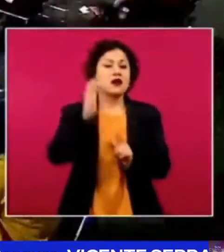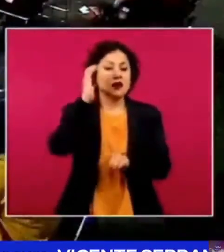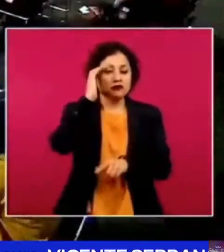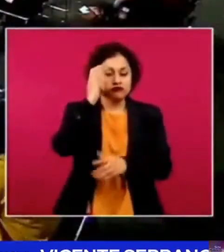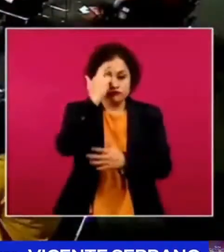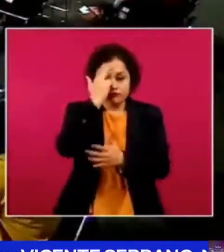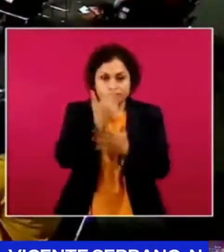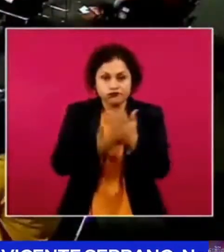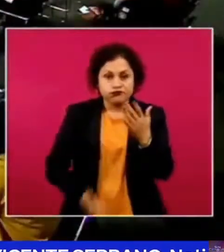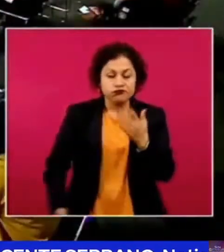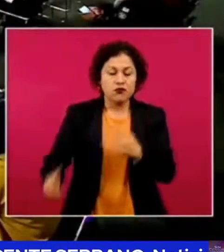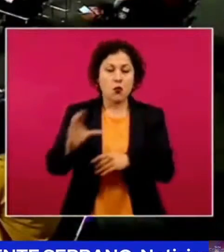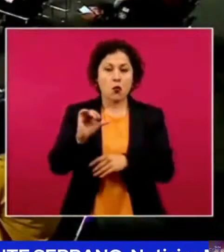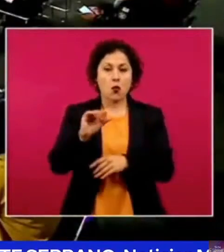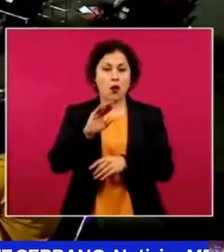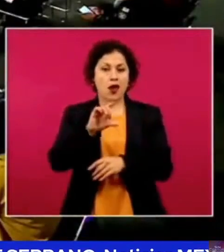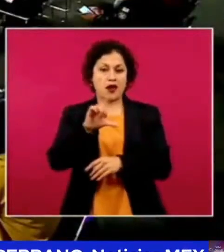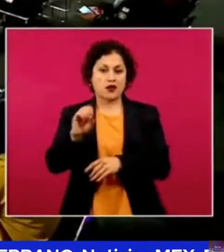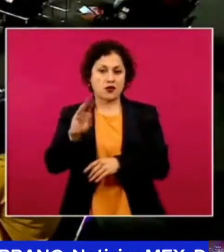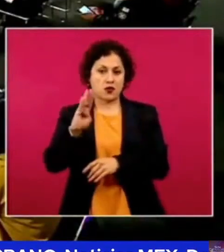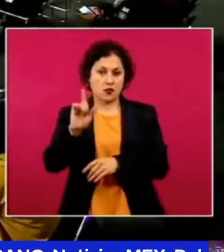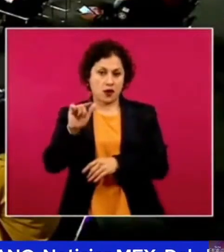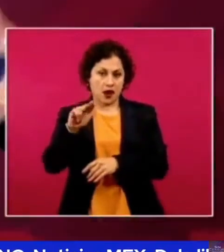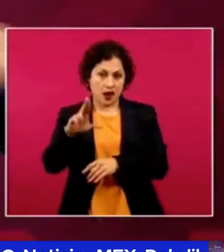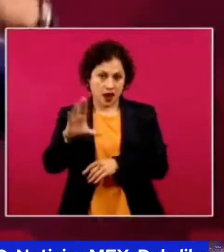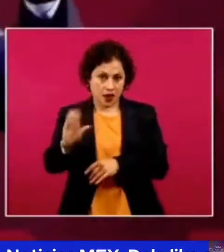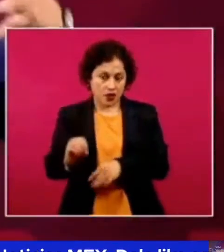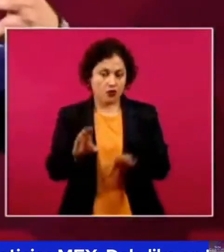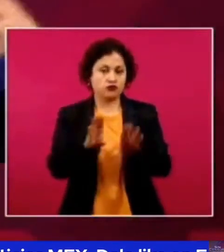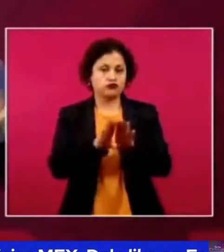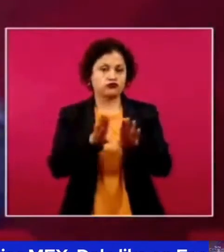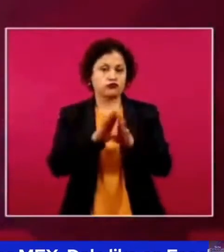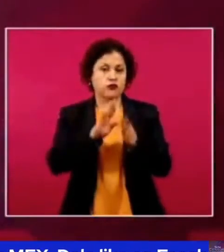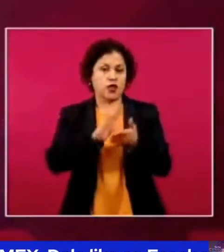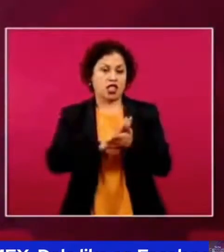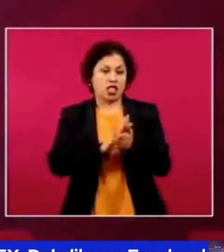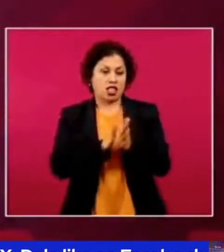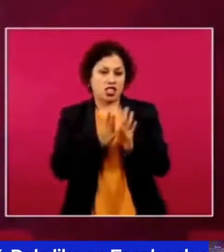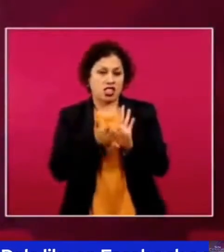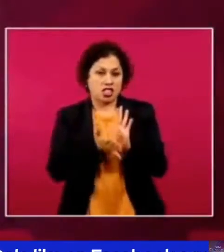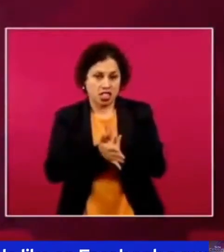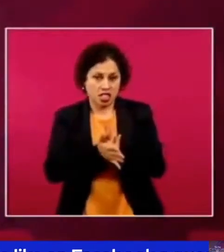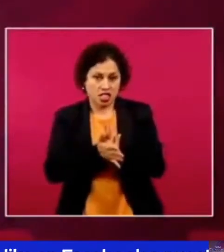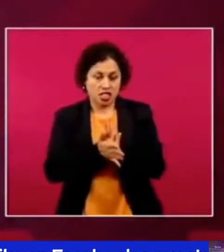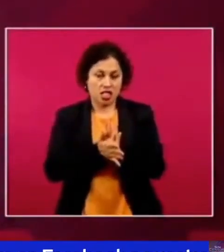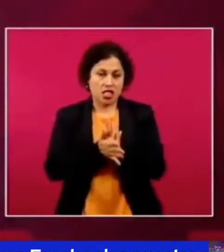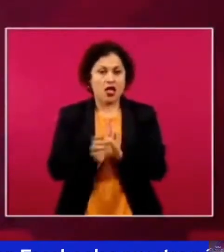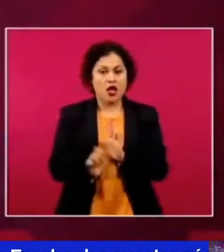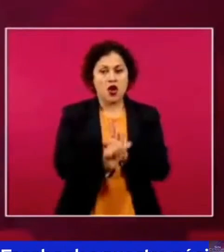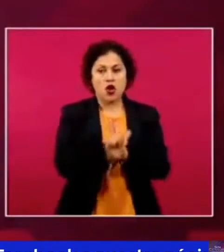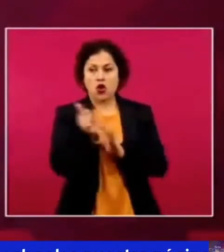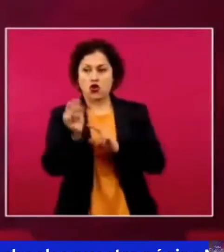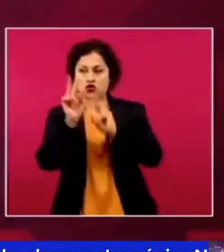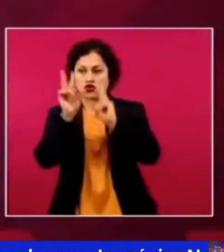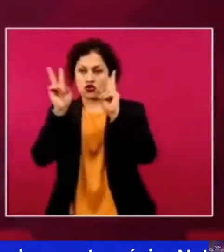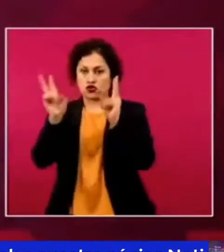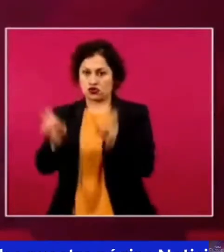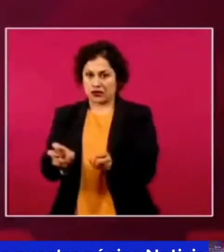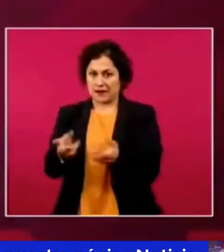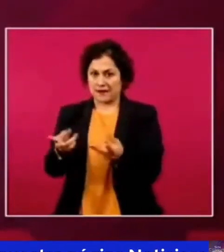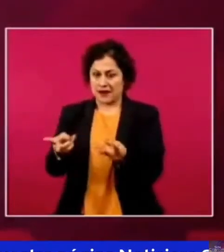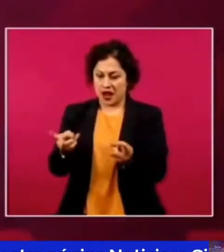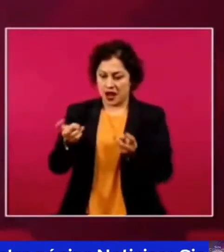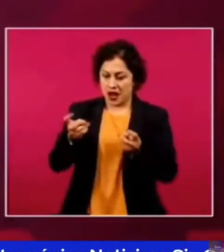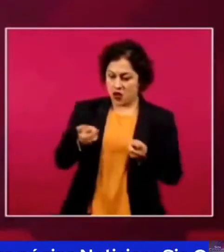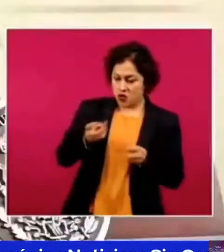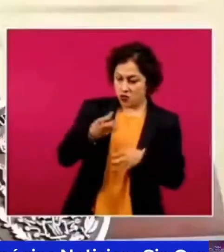son dos fuentes de corrupción, lo que tiene que ver con el narcotráfico y lo que tiene que ver con el